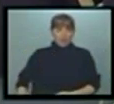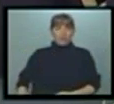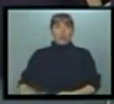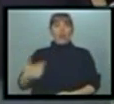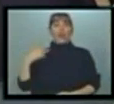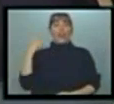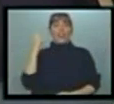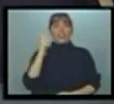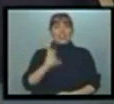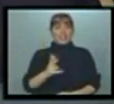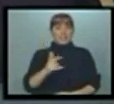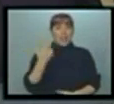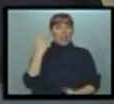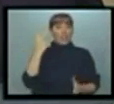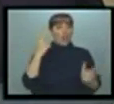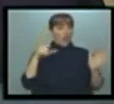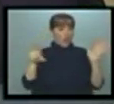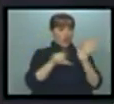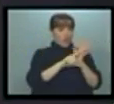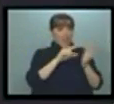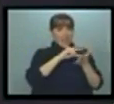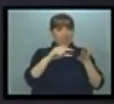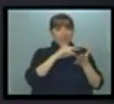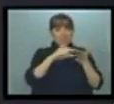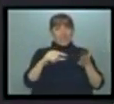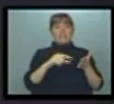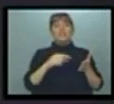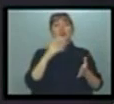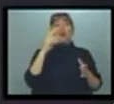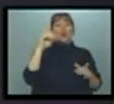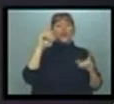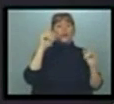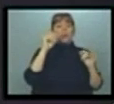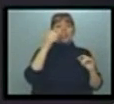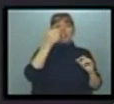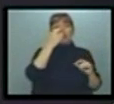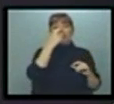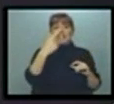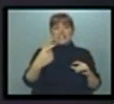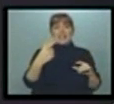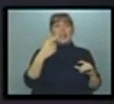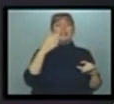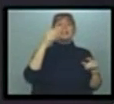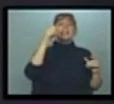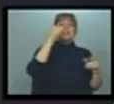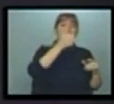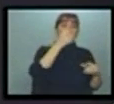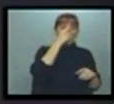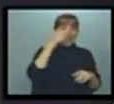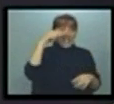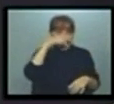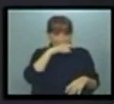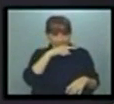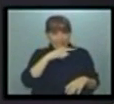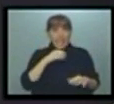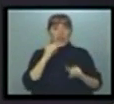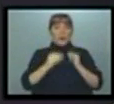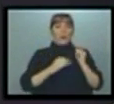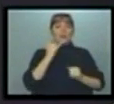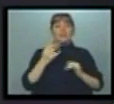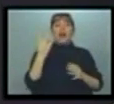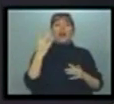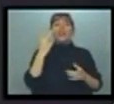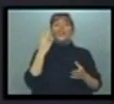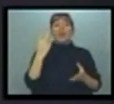a través de dos decretos que se publicaron hoy, el 626 y el 627, publicados en el boletín oficial, modificar dos